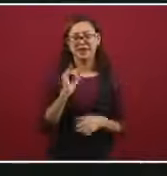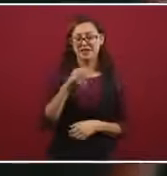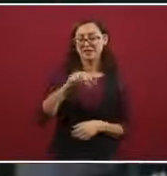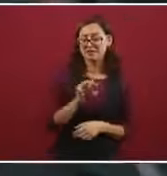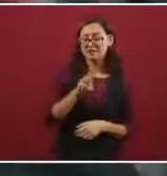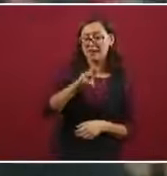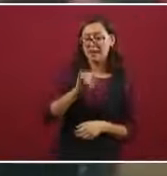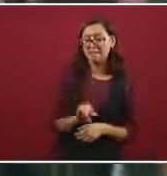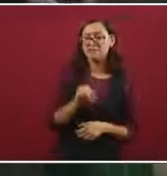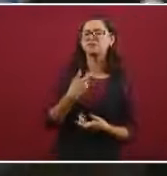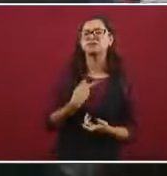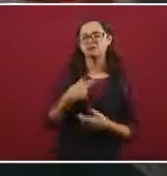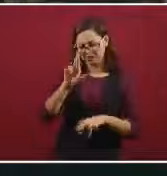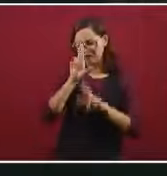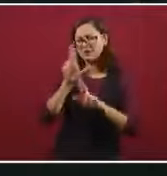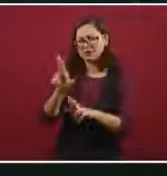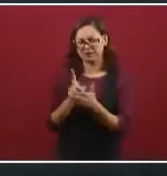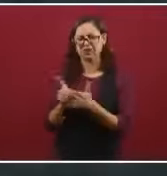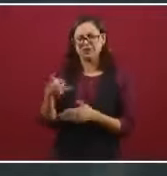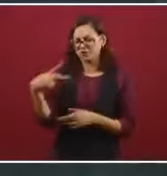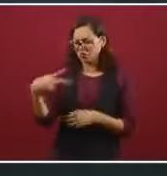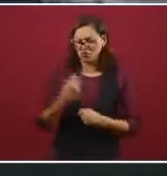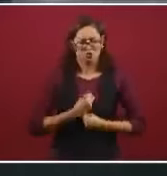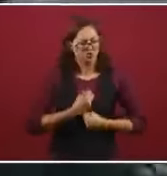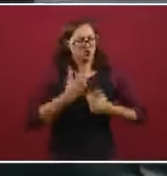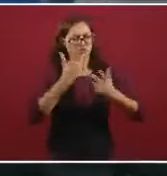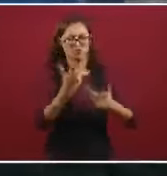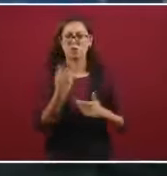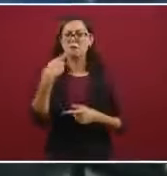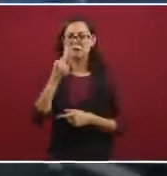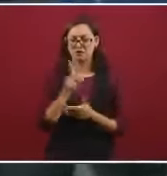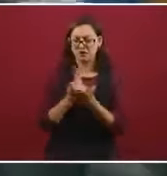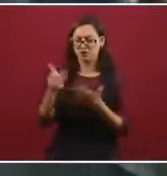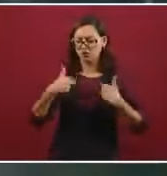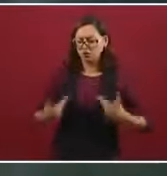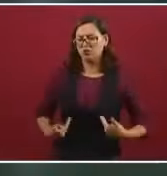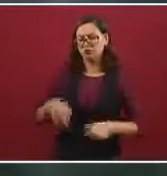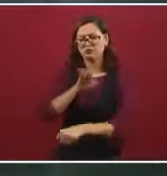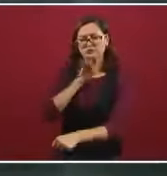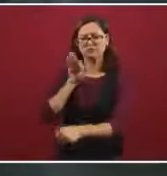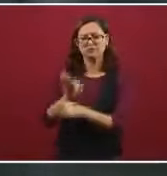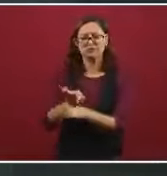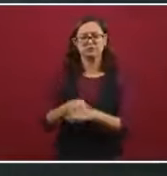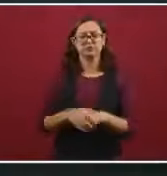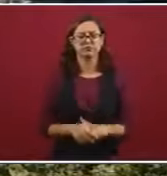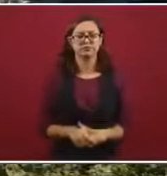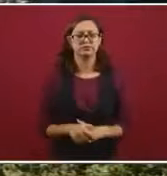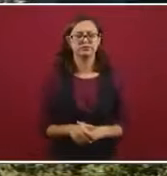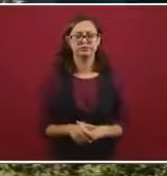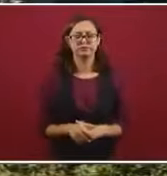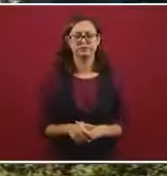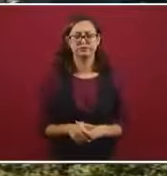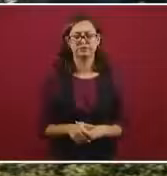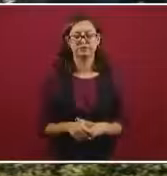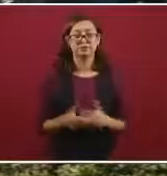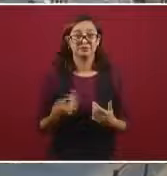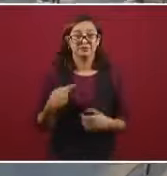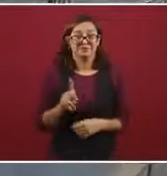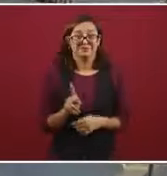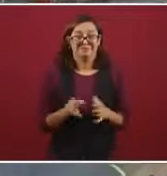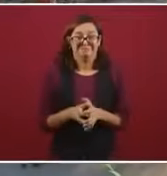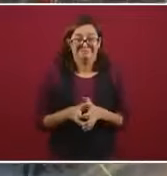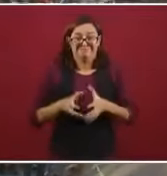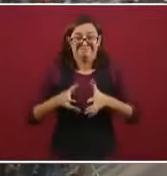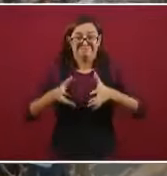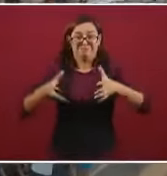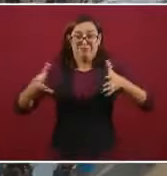de Migración respeta su derecho a manifestarse y salvaguarda sus derechos humanos. Ante este crecimiento exponencial,